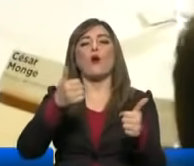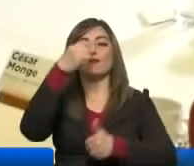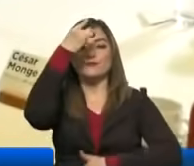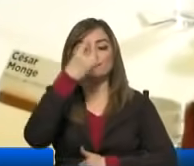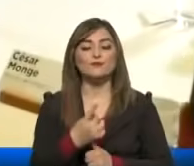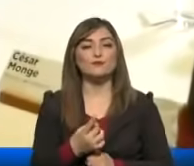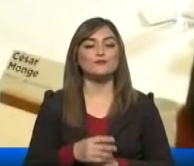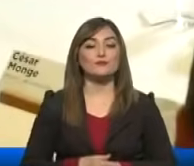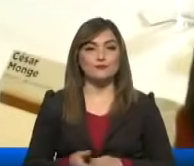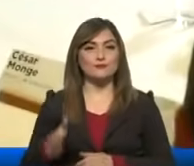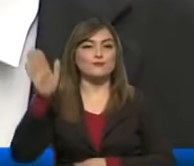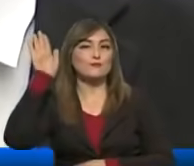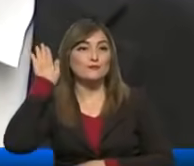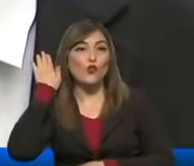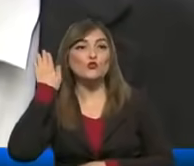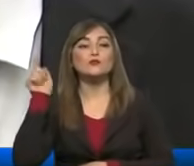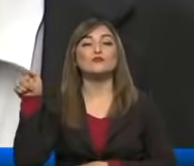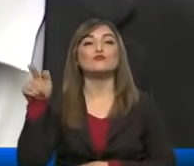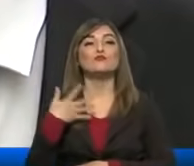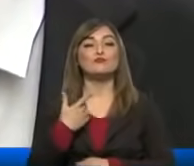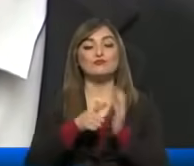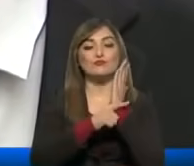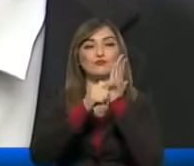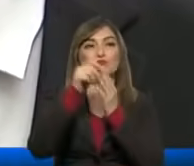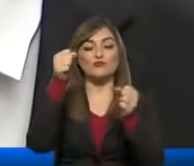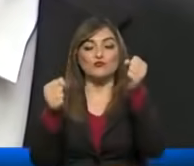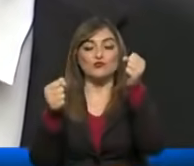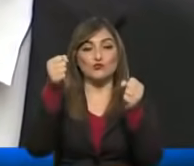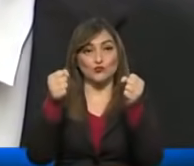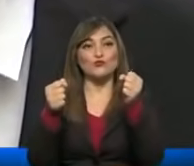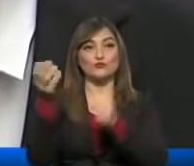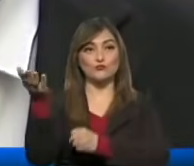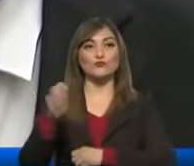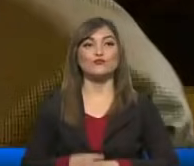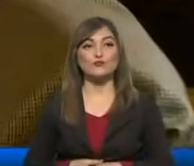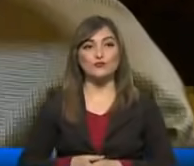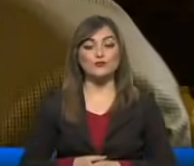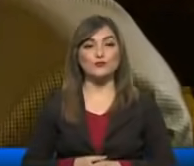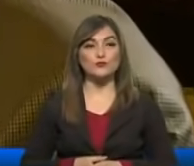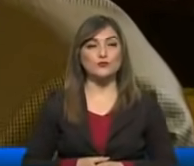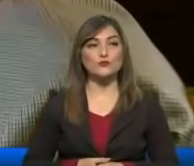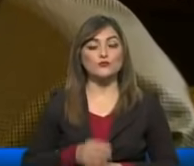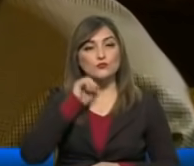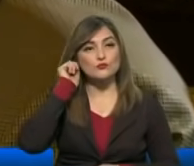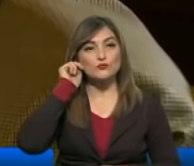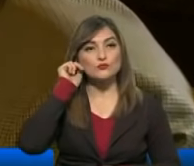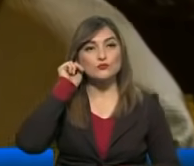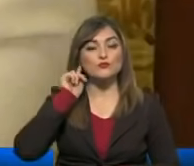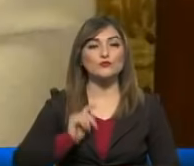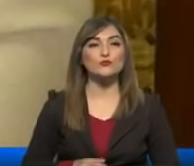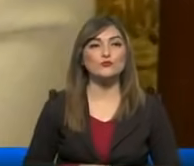la gasolina. Escuchemos un poco lo que dice el ministro de transporte, Marcelo Cabrera, al respecto de esta sesión. Esos temas